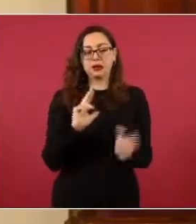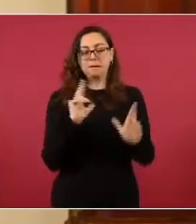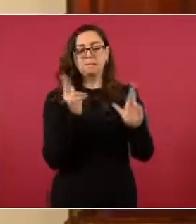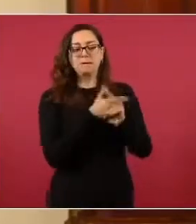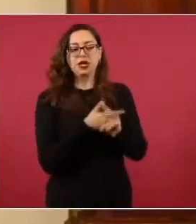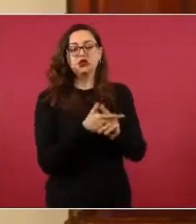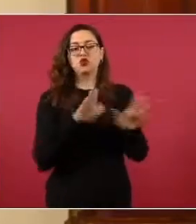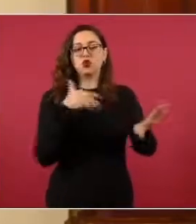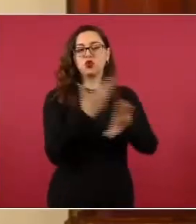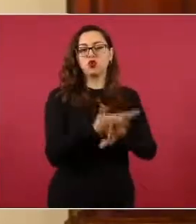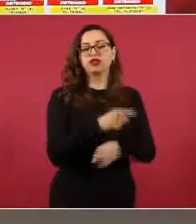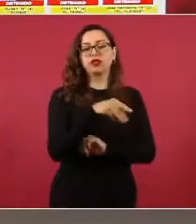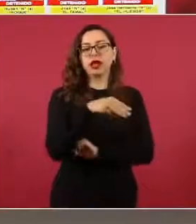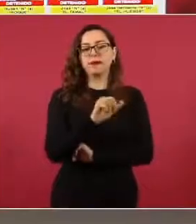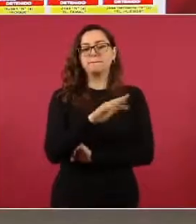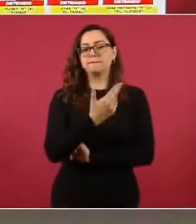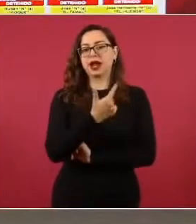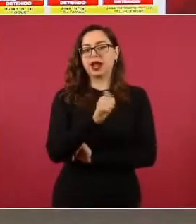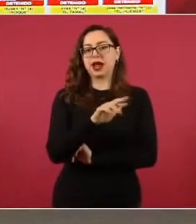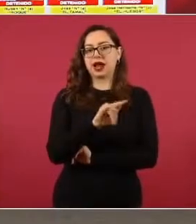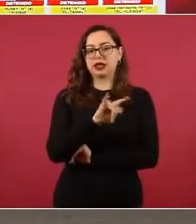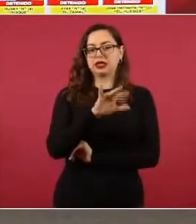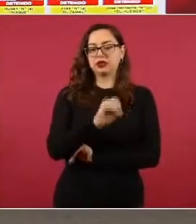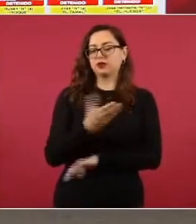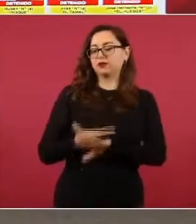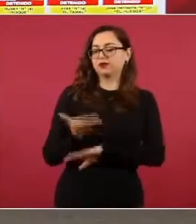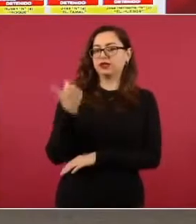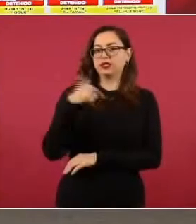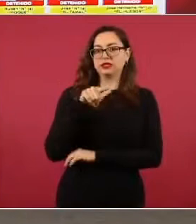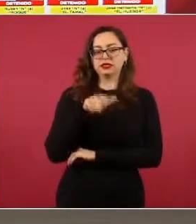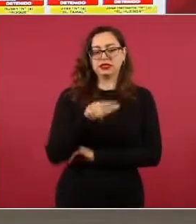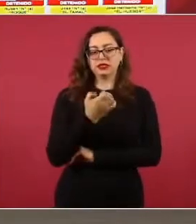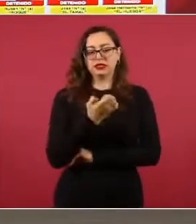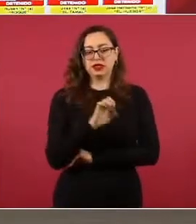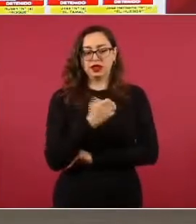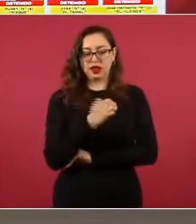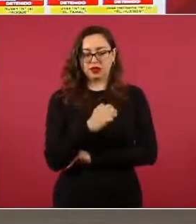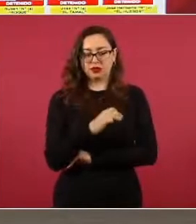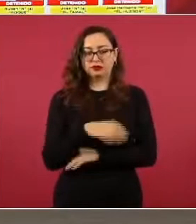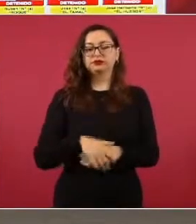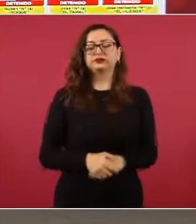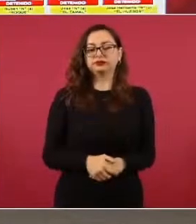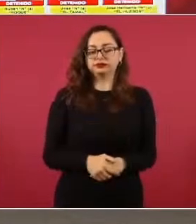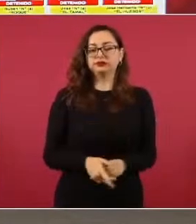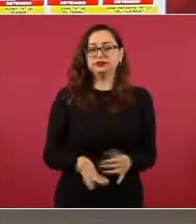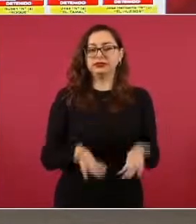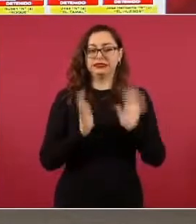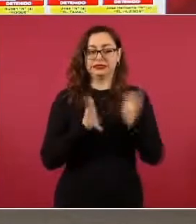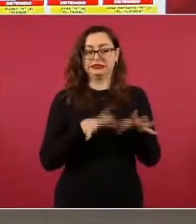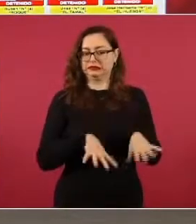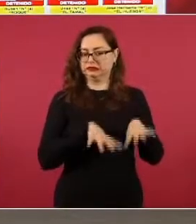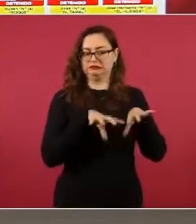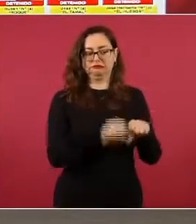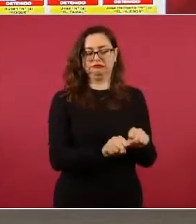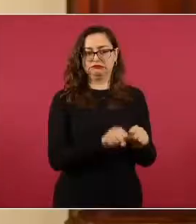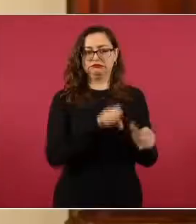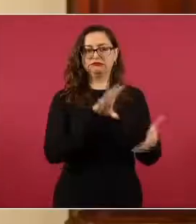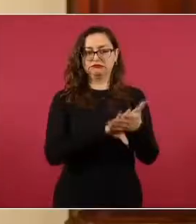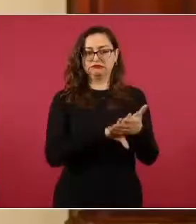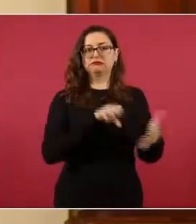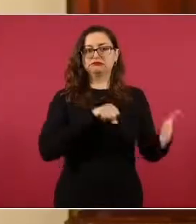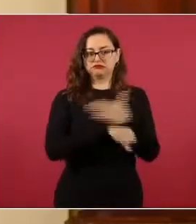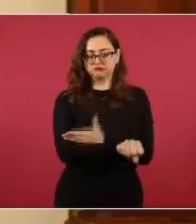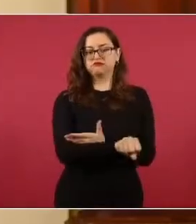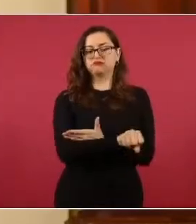Margarito Martínez, asesinado el pasado 17 de enero, este sujeto se le cumplimentó un orden de aprehensión ya por